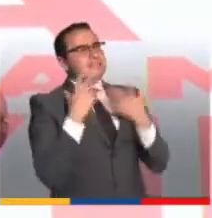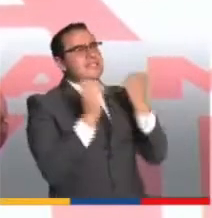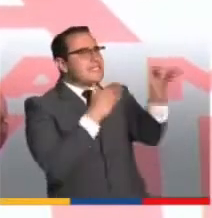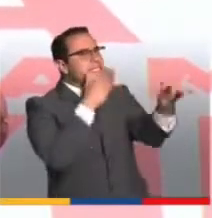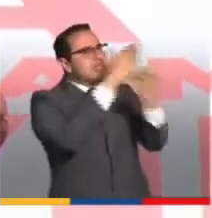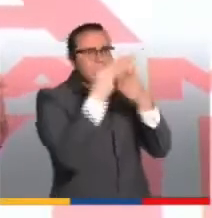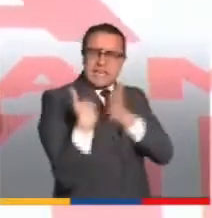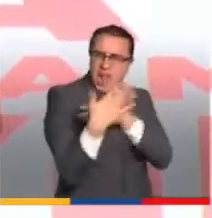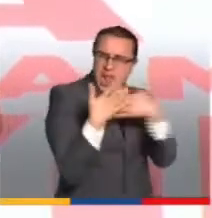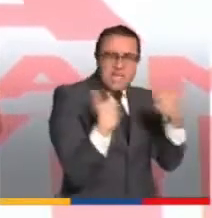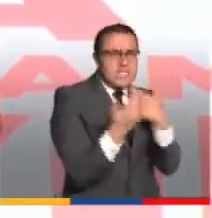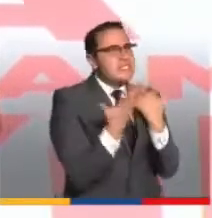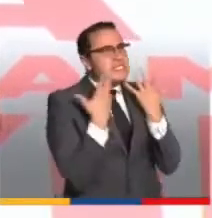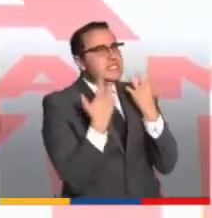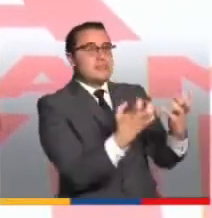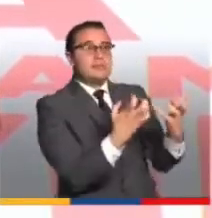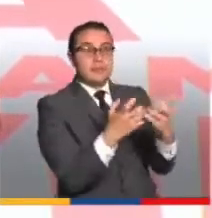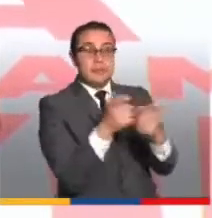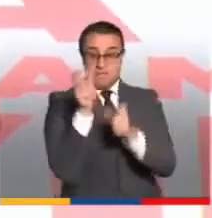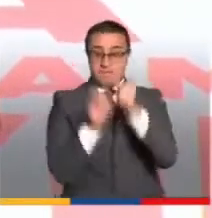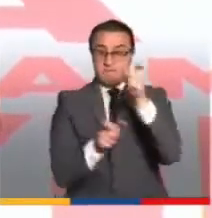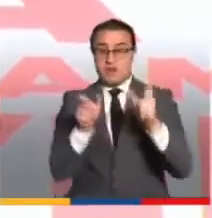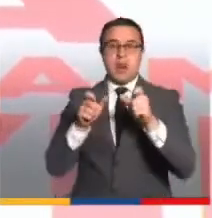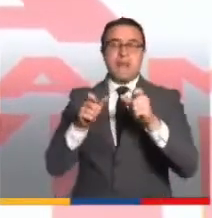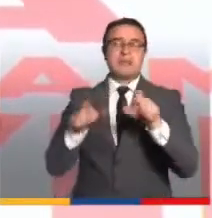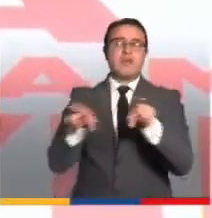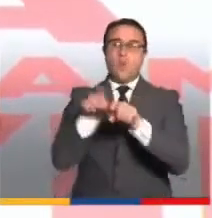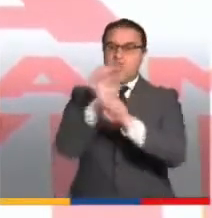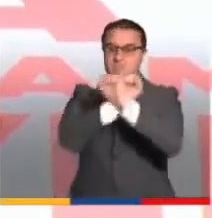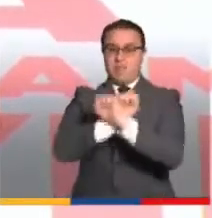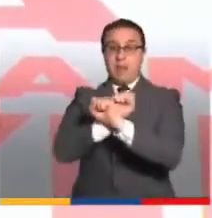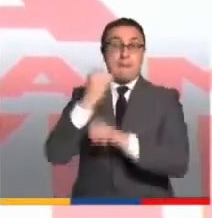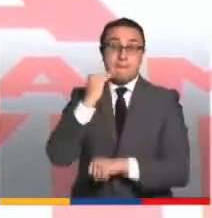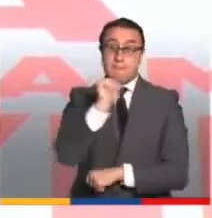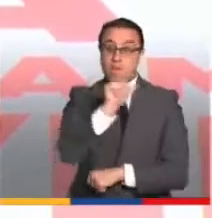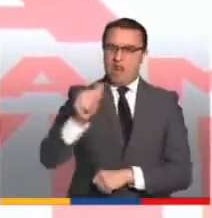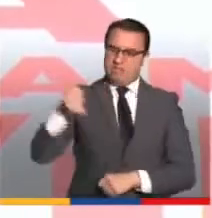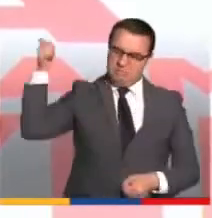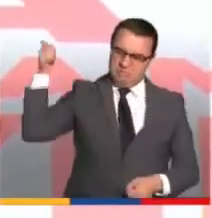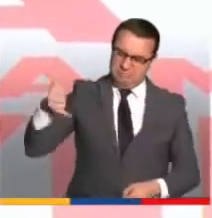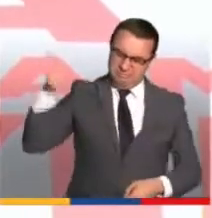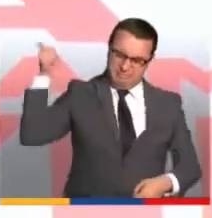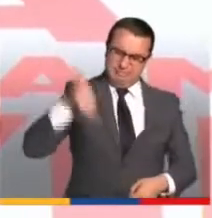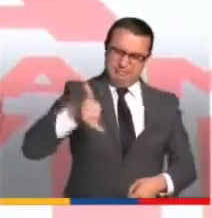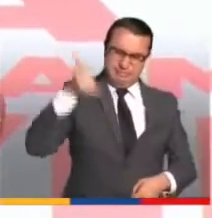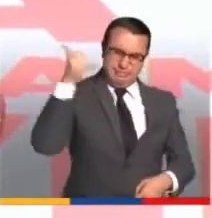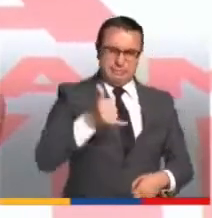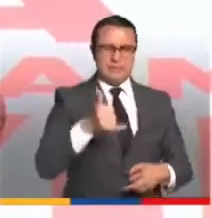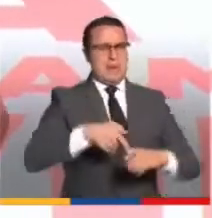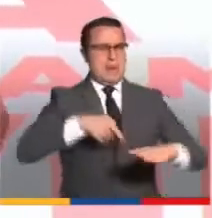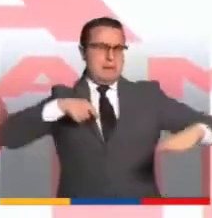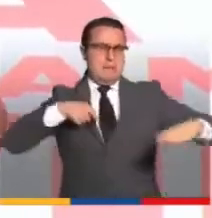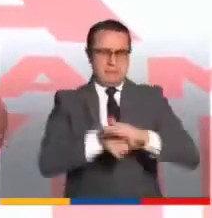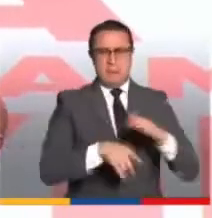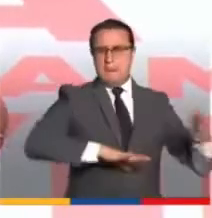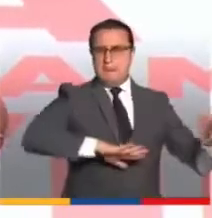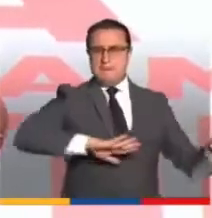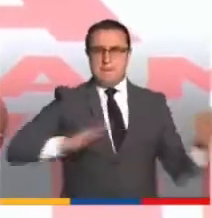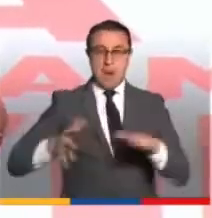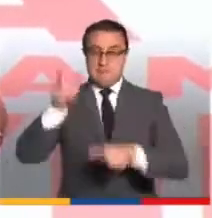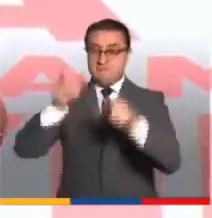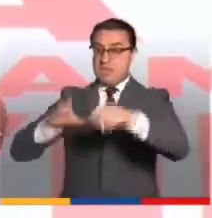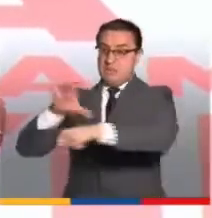Y los esclavistas de nuevo tipo violan mujeres, matan, trafican con el ser